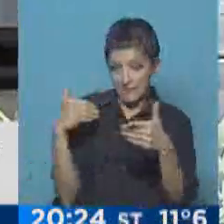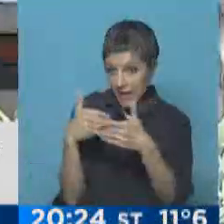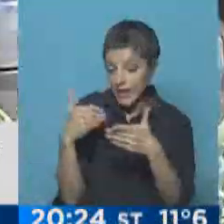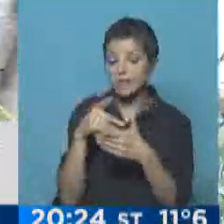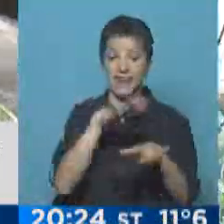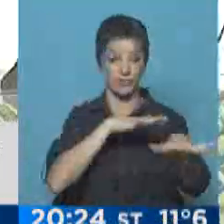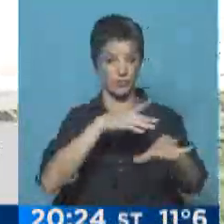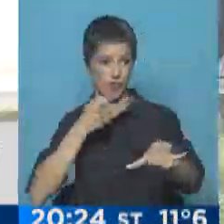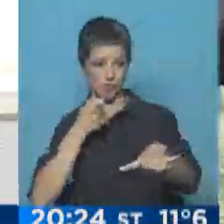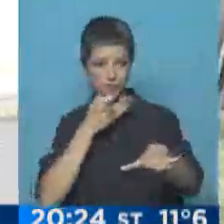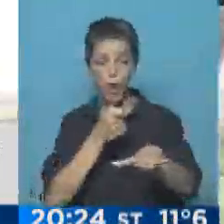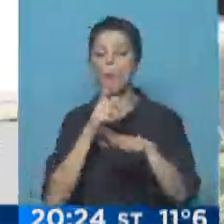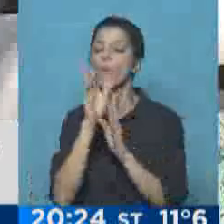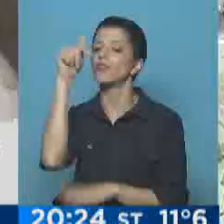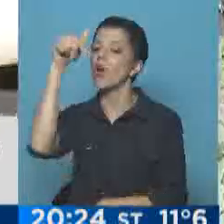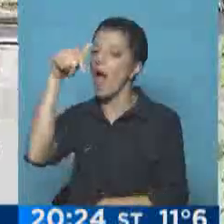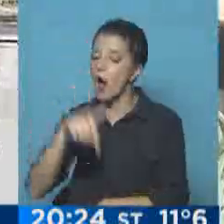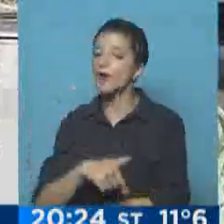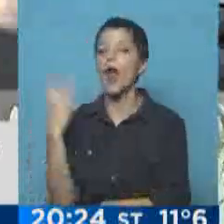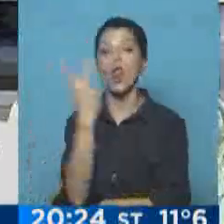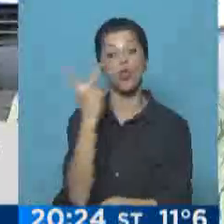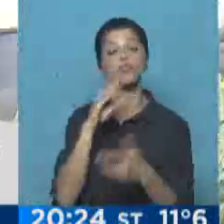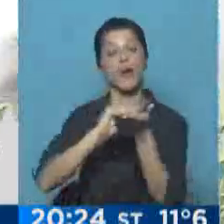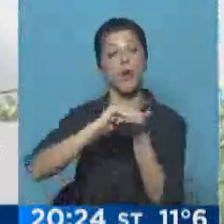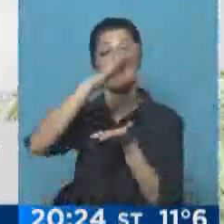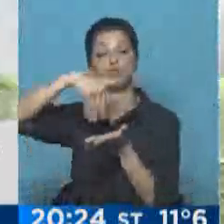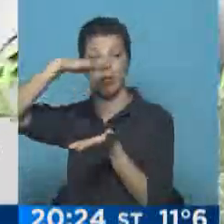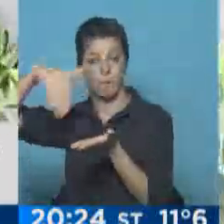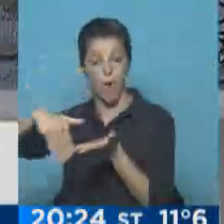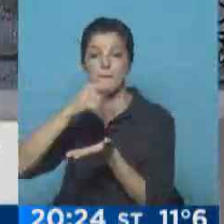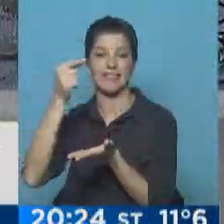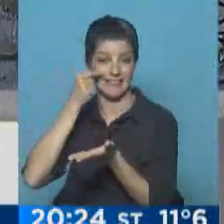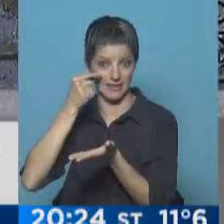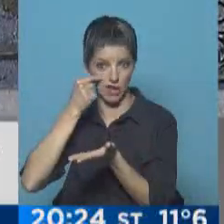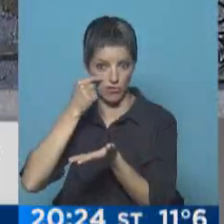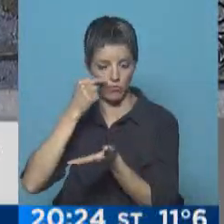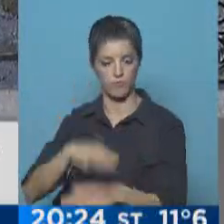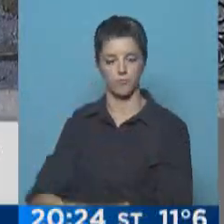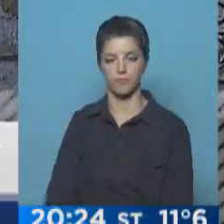de la escena del crimen, por eso ahora fueron convocados como testigos.